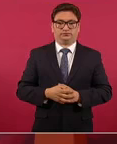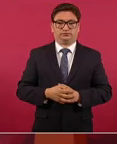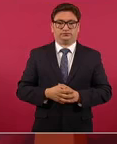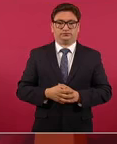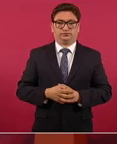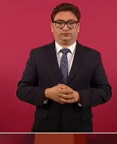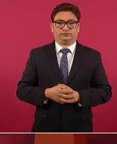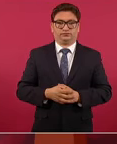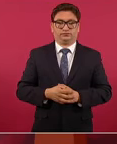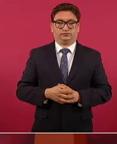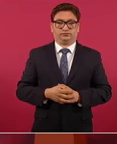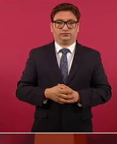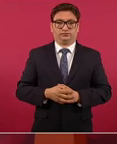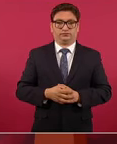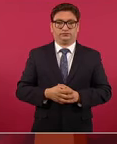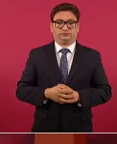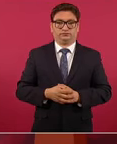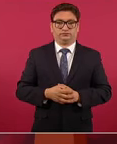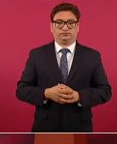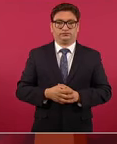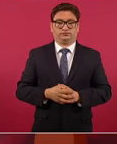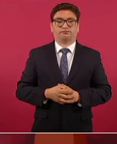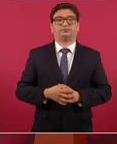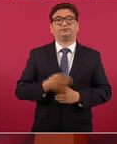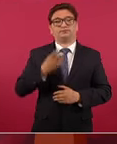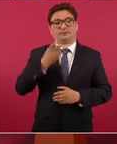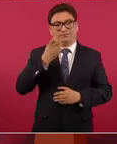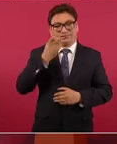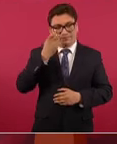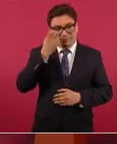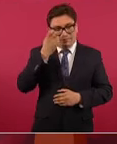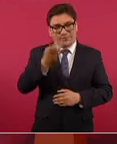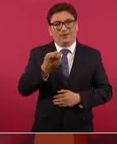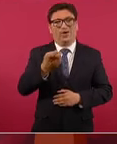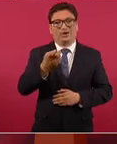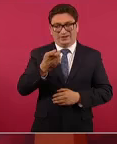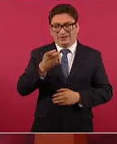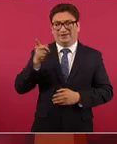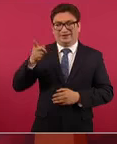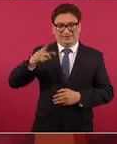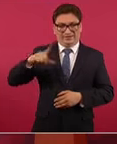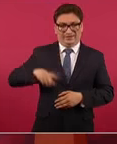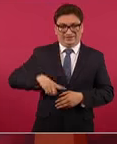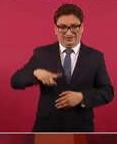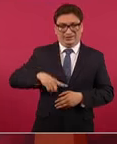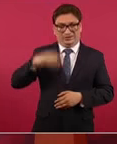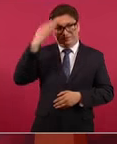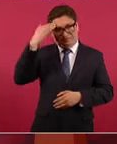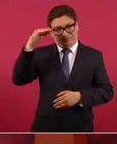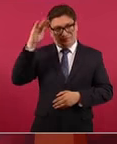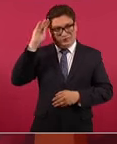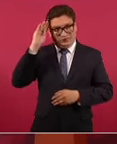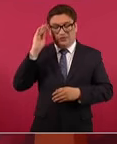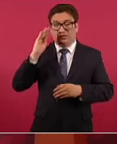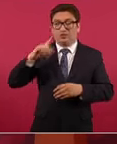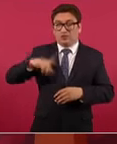por eso lo del acuerdo con el gobierno de cuba